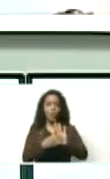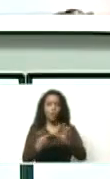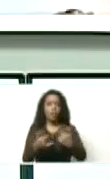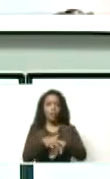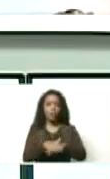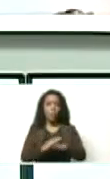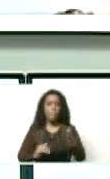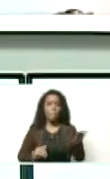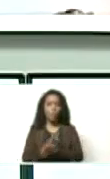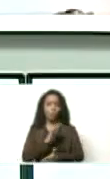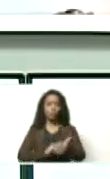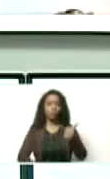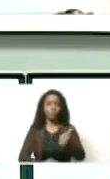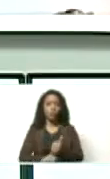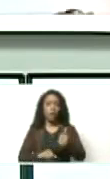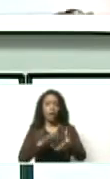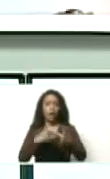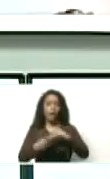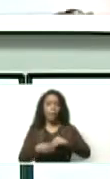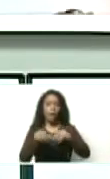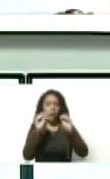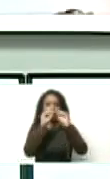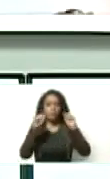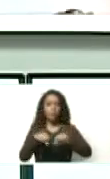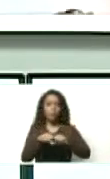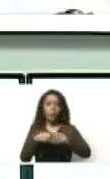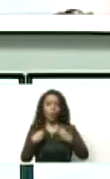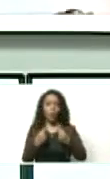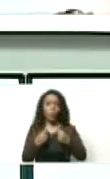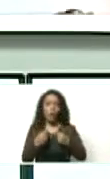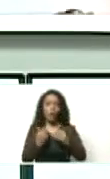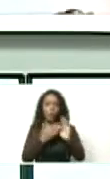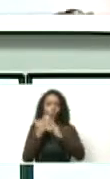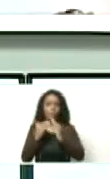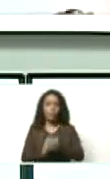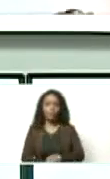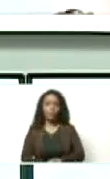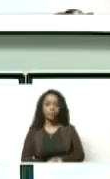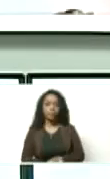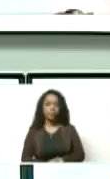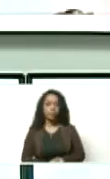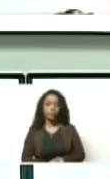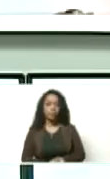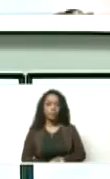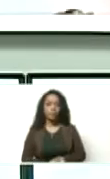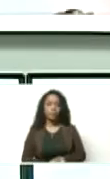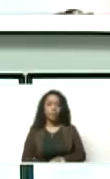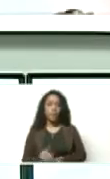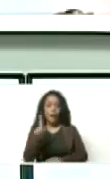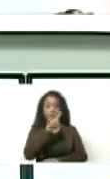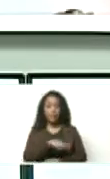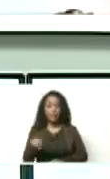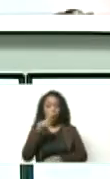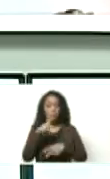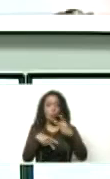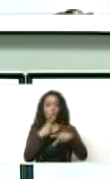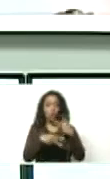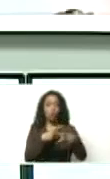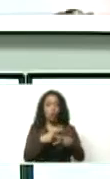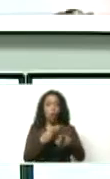e impulso de los CLAP al sistema económico comunal y al ciclo productivo